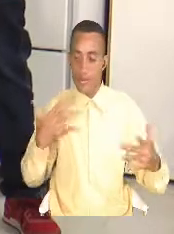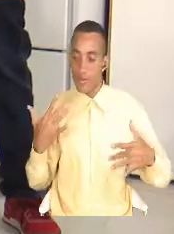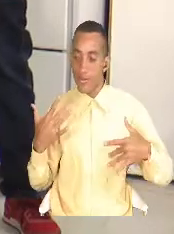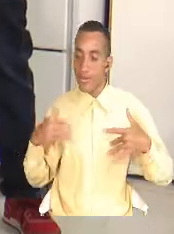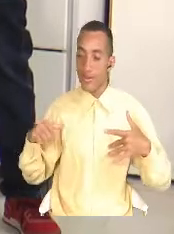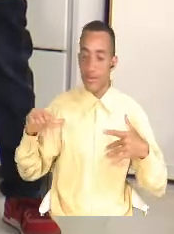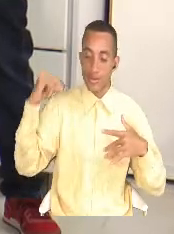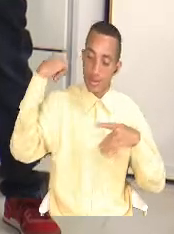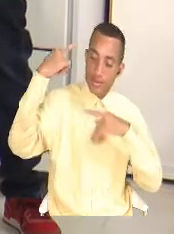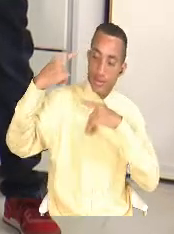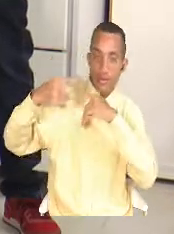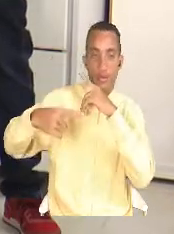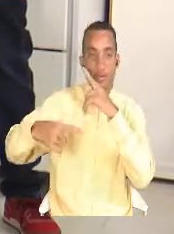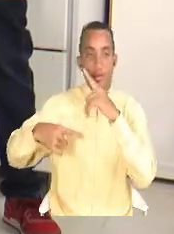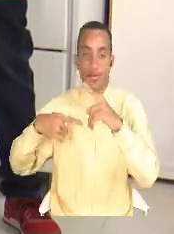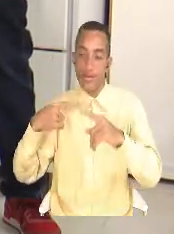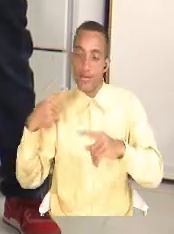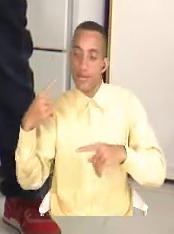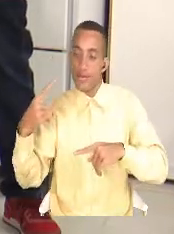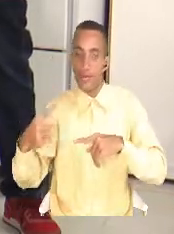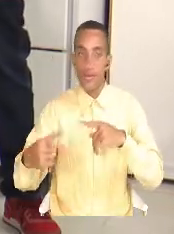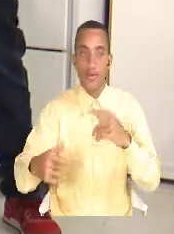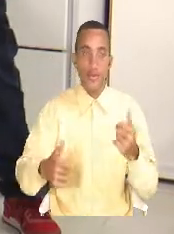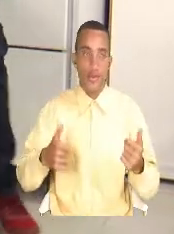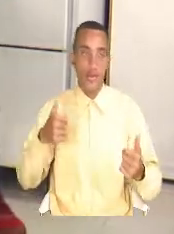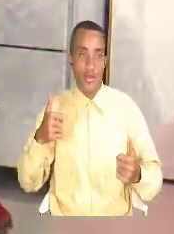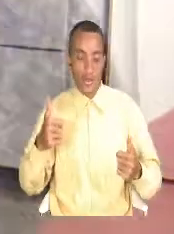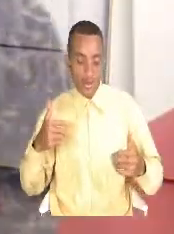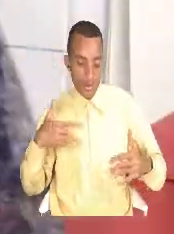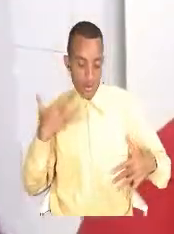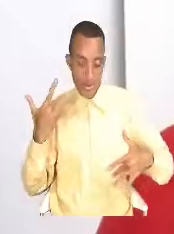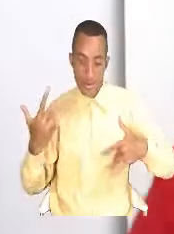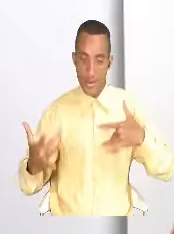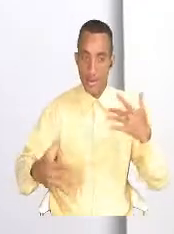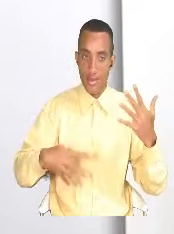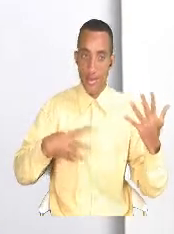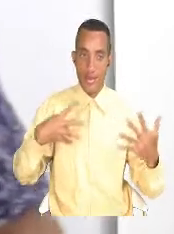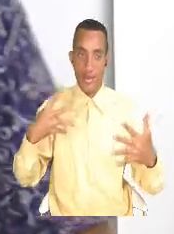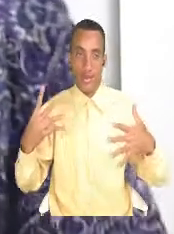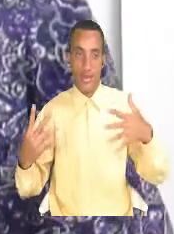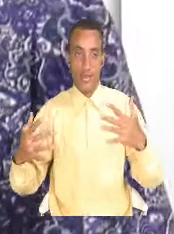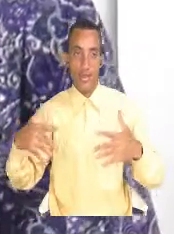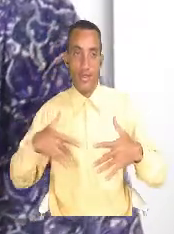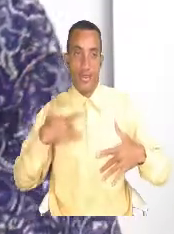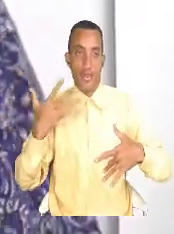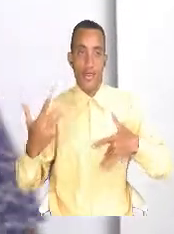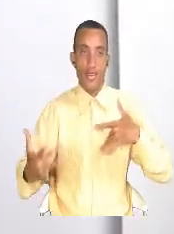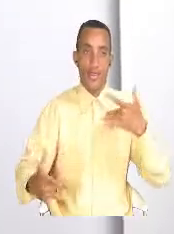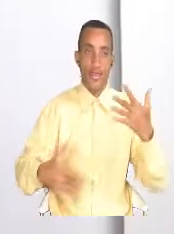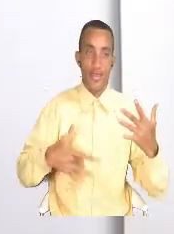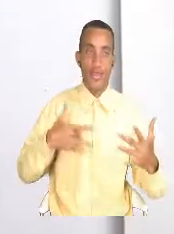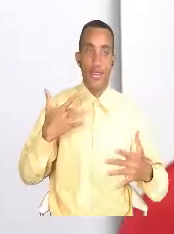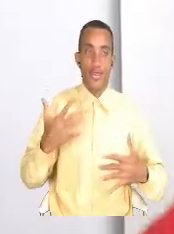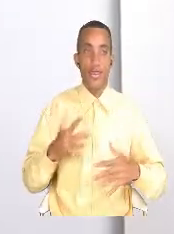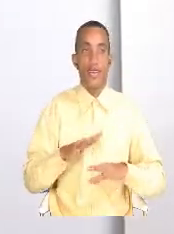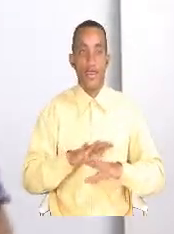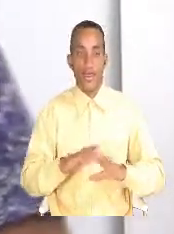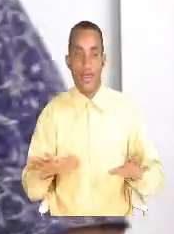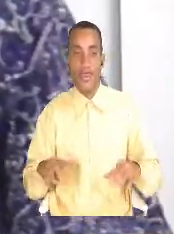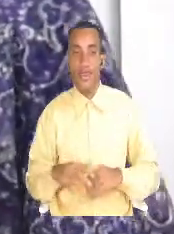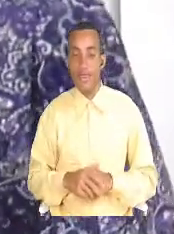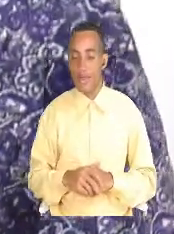Mulata, oye, ¿cómo va? Los ya. Mi ritmo bueno. Vamos a una pausa comercial, ya volvemos.